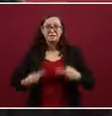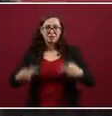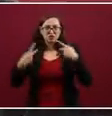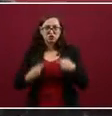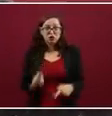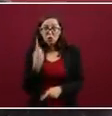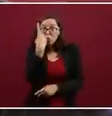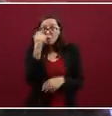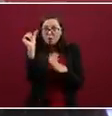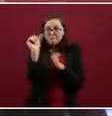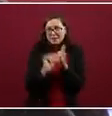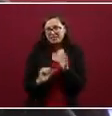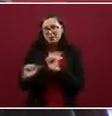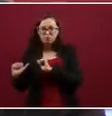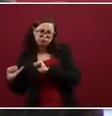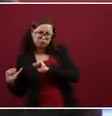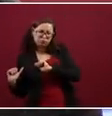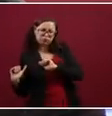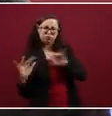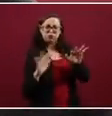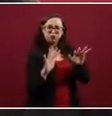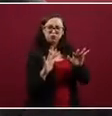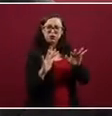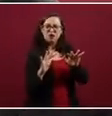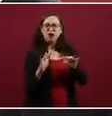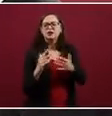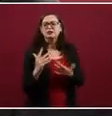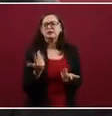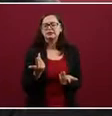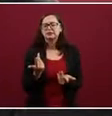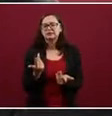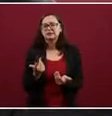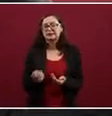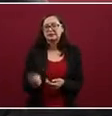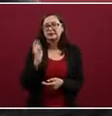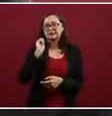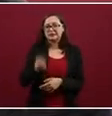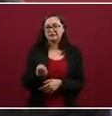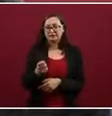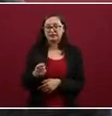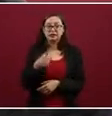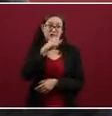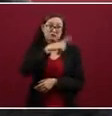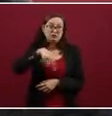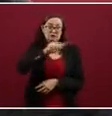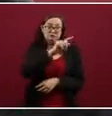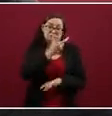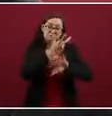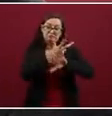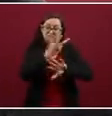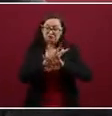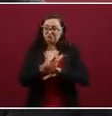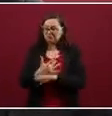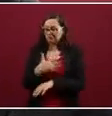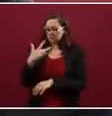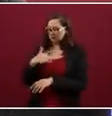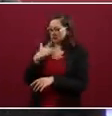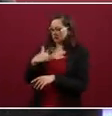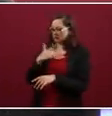decir, con esa tendencia de personas que están llegando a Estados Unidos, dicen ellos, a fines de este